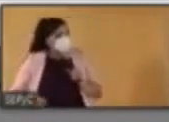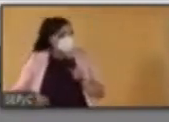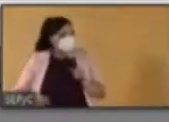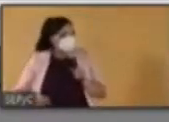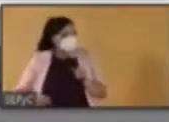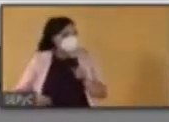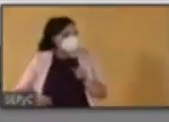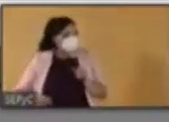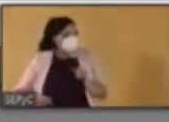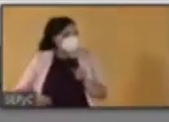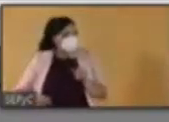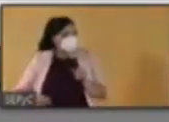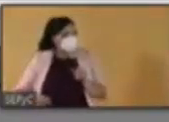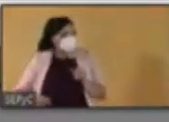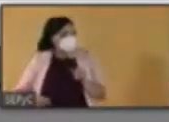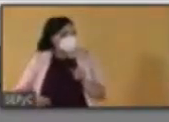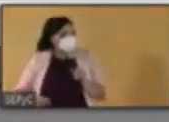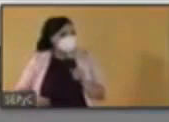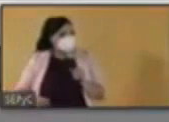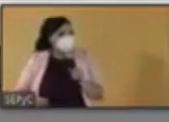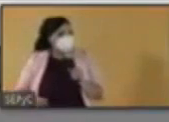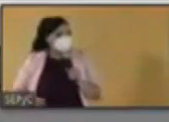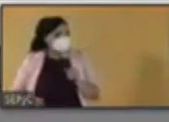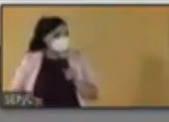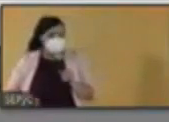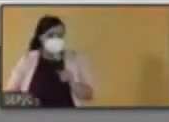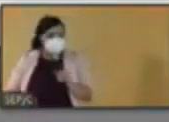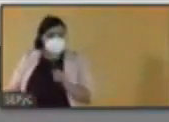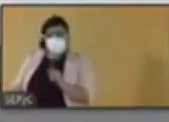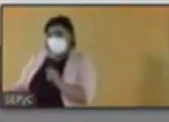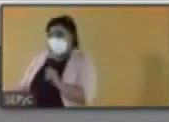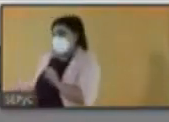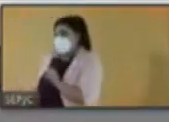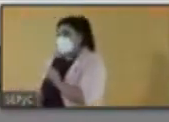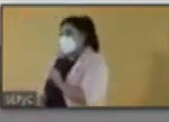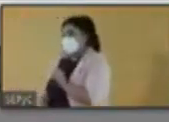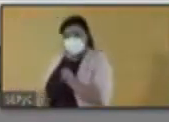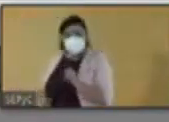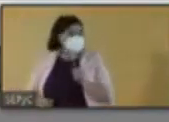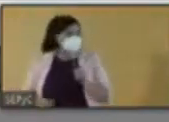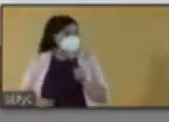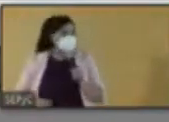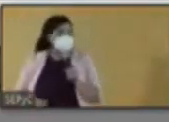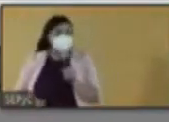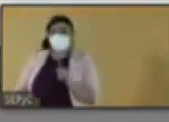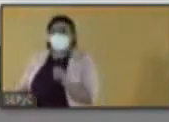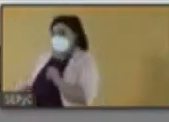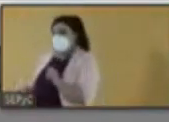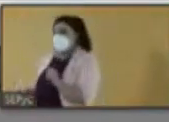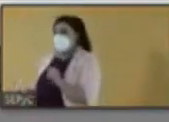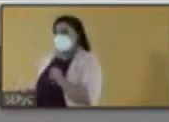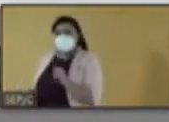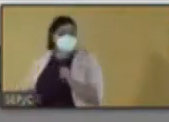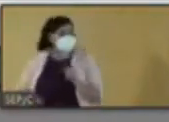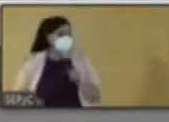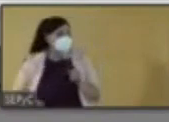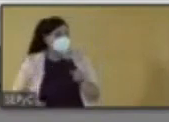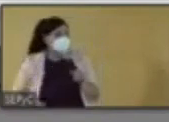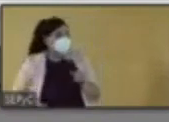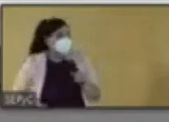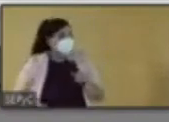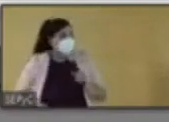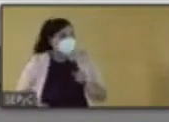¿Estás contratado por honorarios? En el caso particular sería no, pero sí existen supuestos en que lo están. Entonces ahí habría que identificar esa